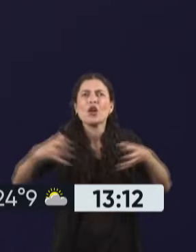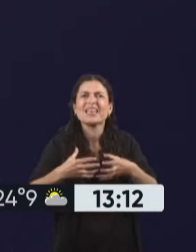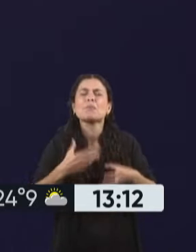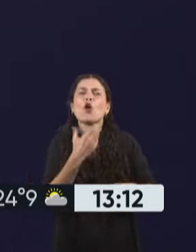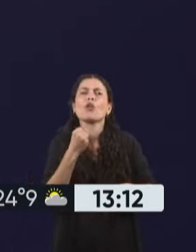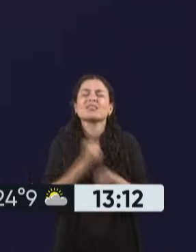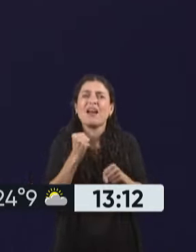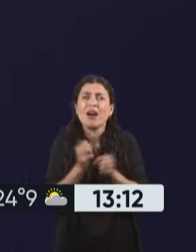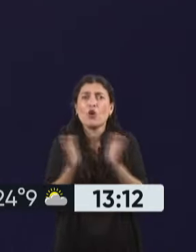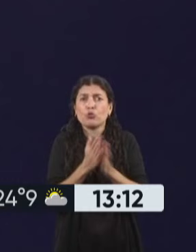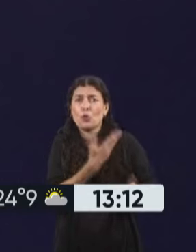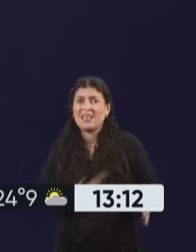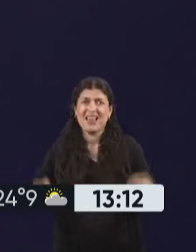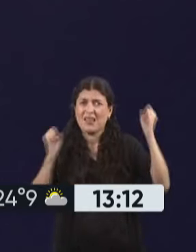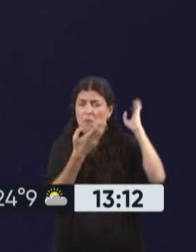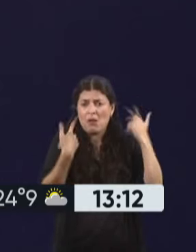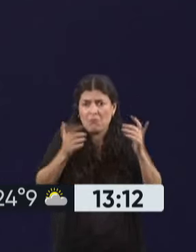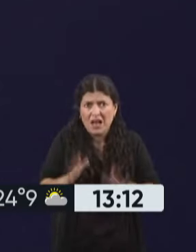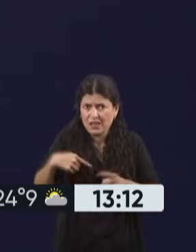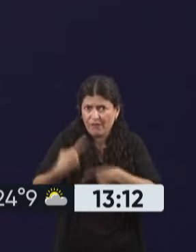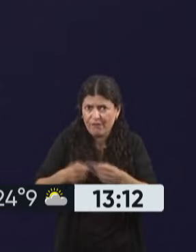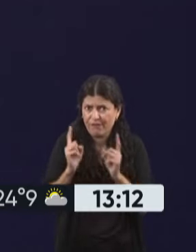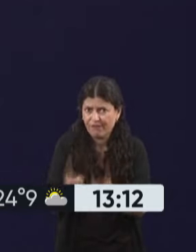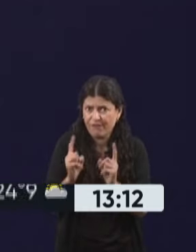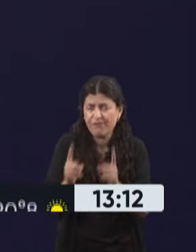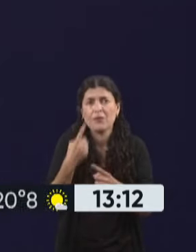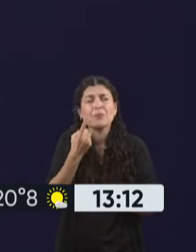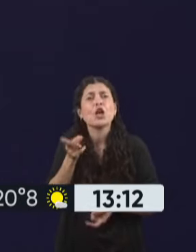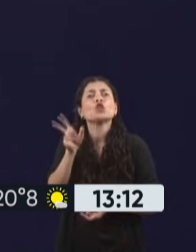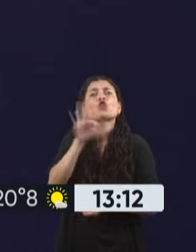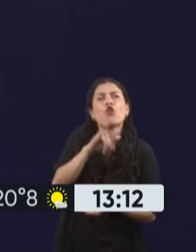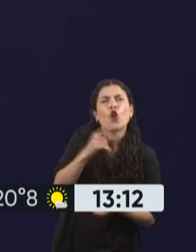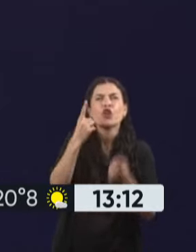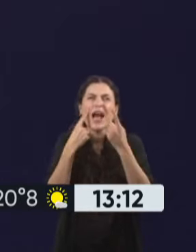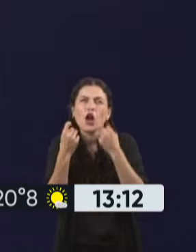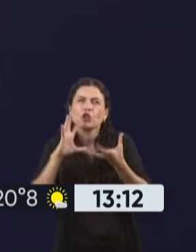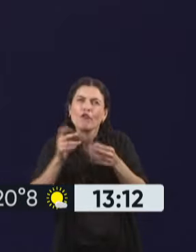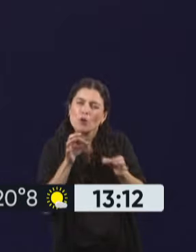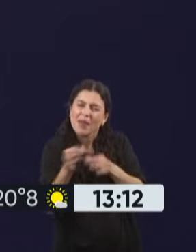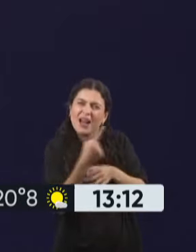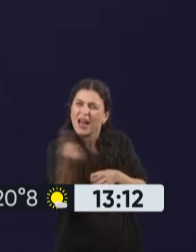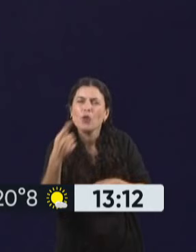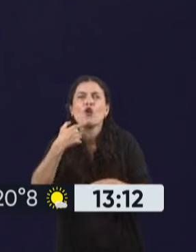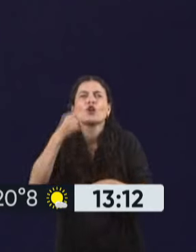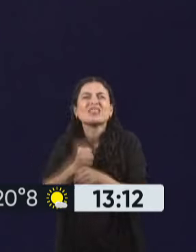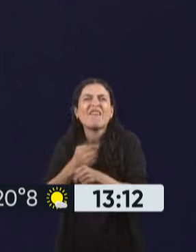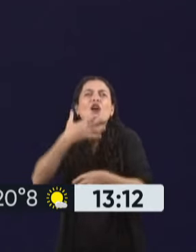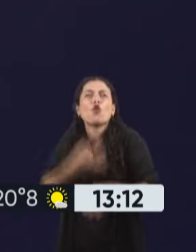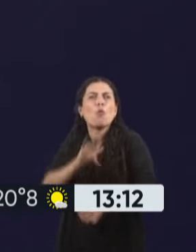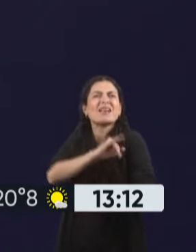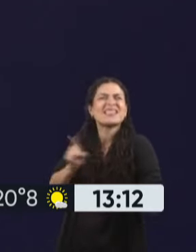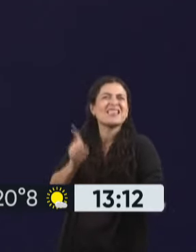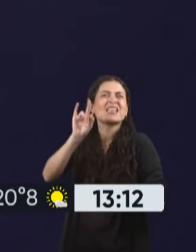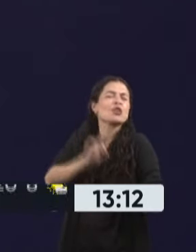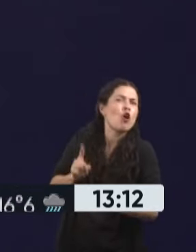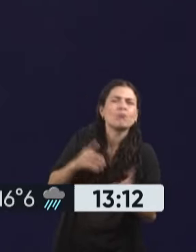presidente que funciona de esta manera. Todos los días evalúa cómo funciona su equipo de trabajo. Dicho esto, no